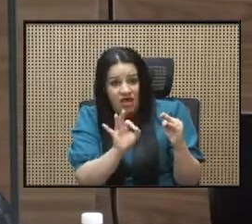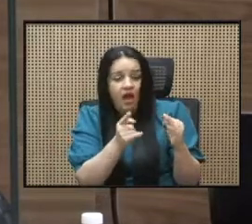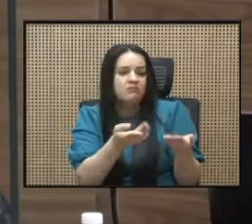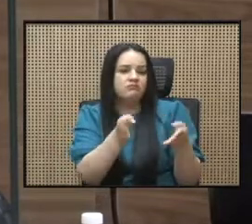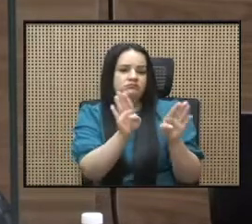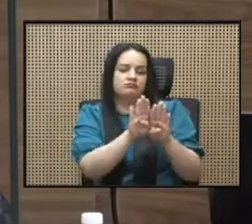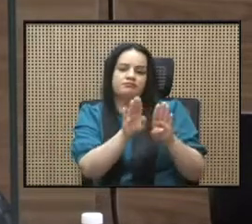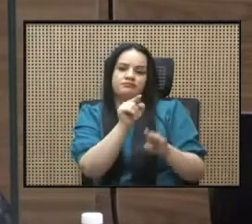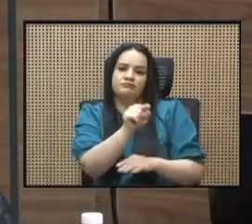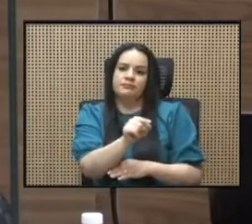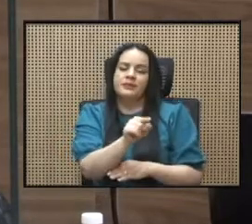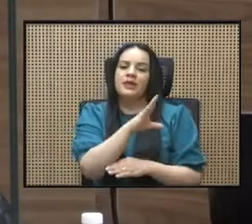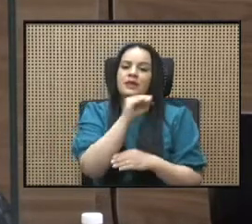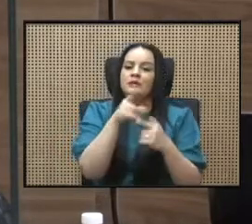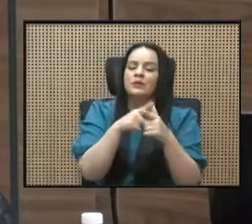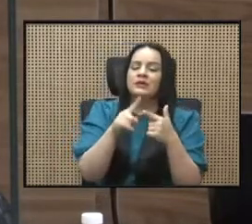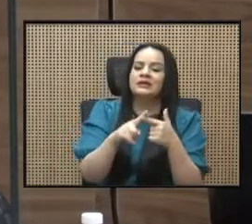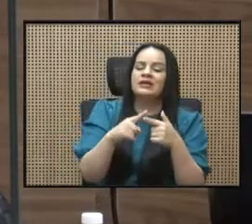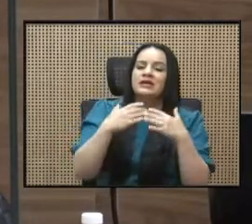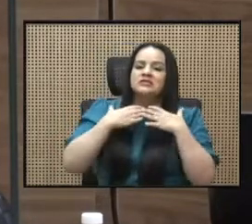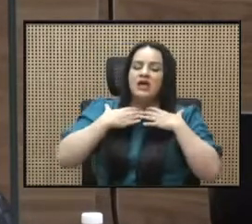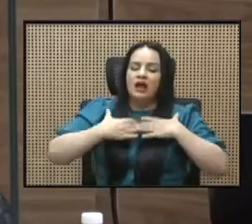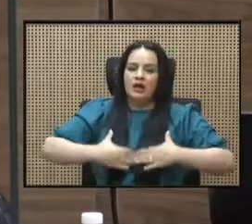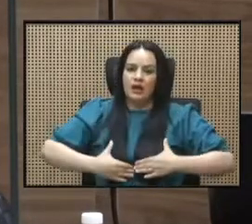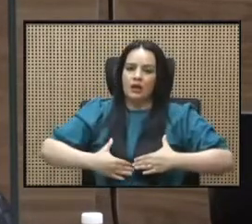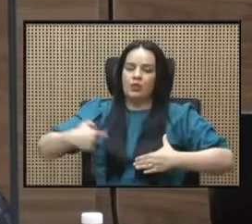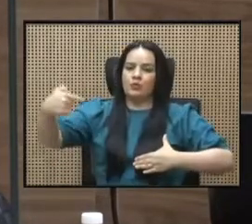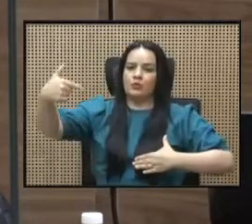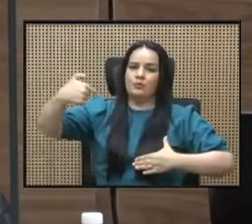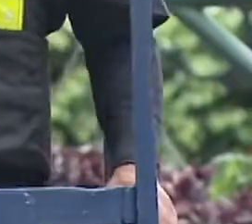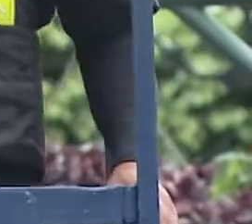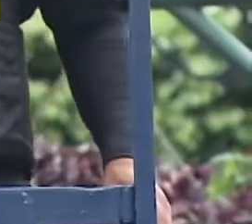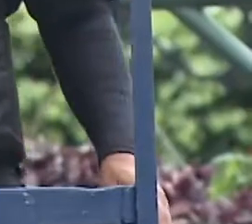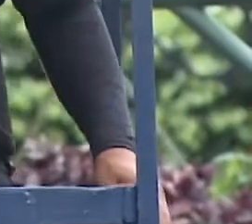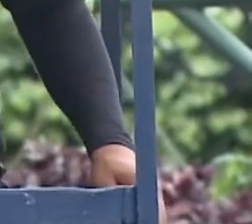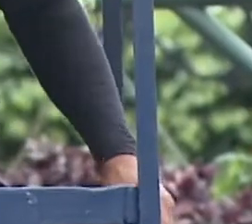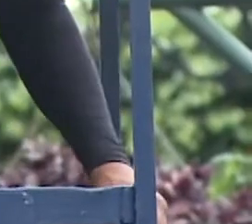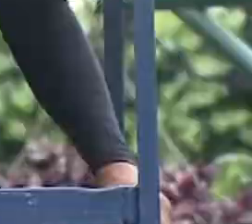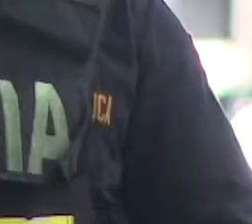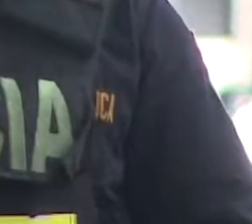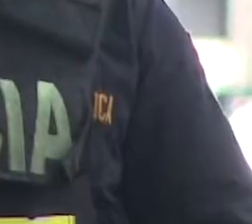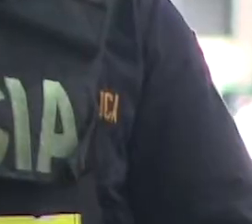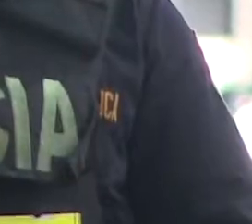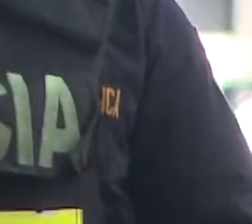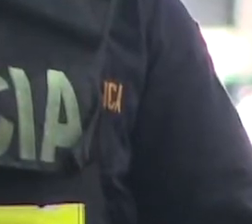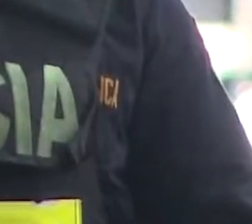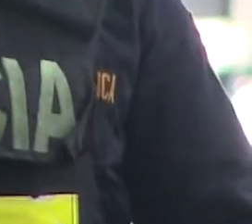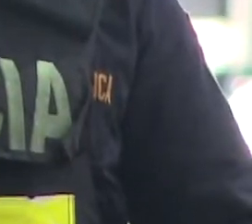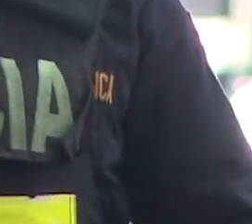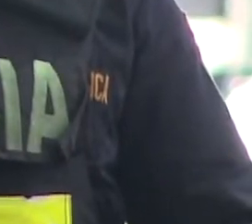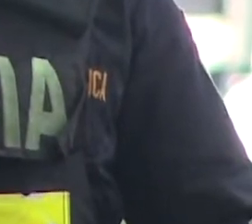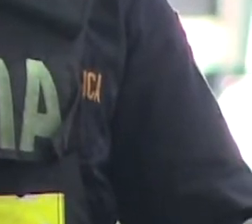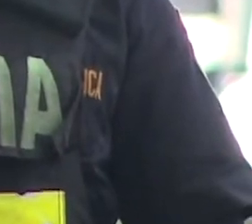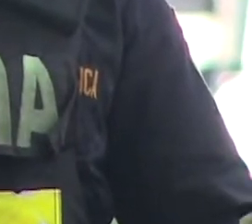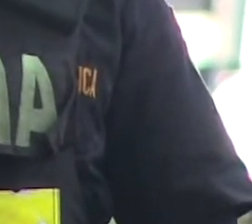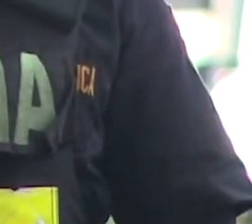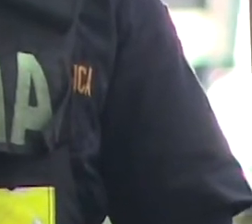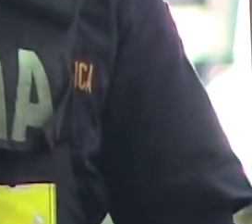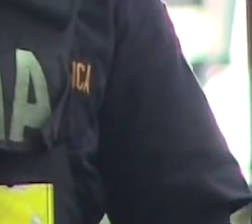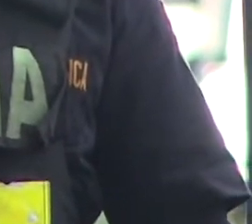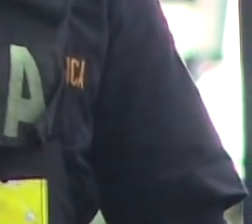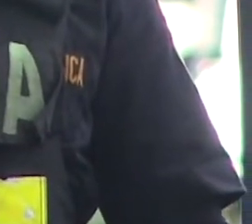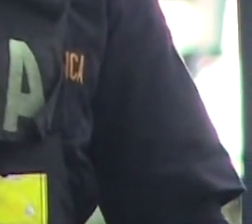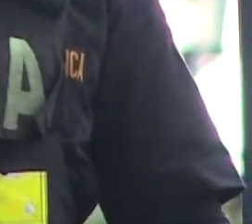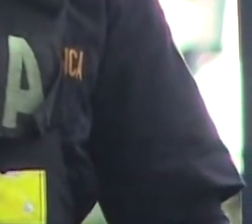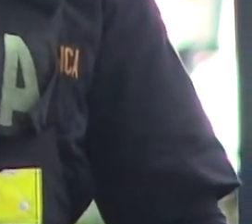Los chalecos antibalas tienen una fecha de vencimiento. En la Comisión de Hacendario ya se tramita el tercer